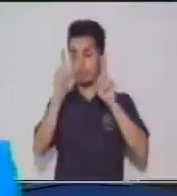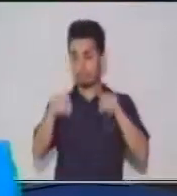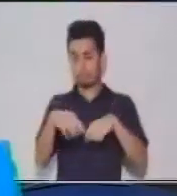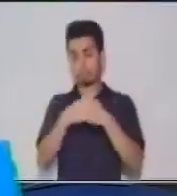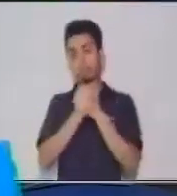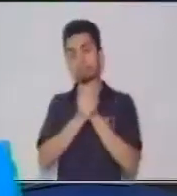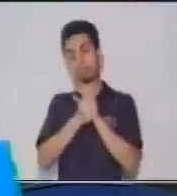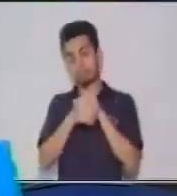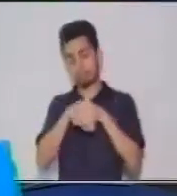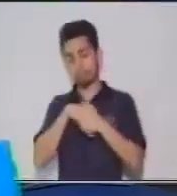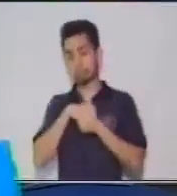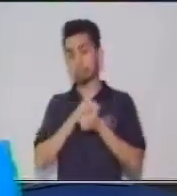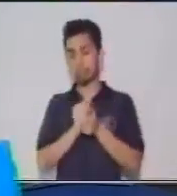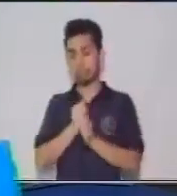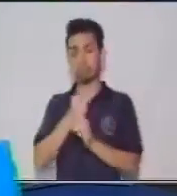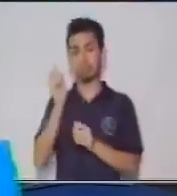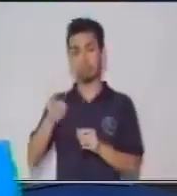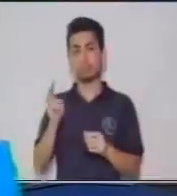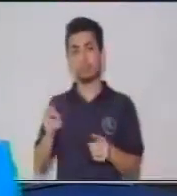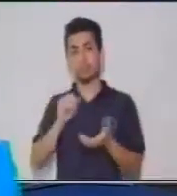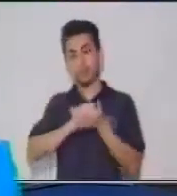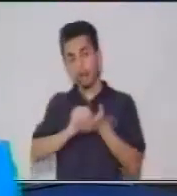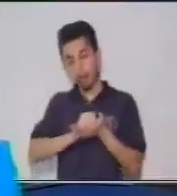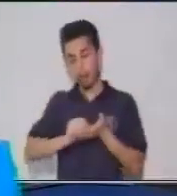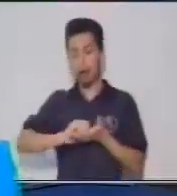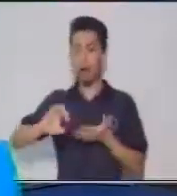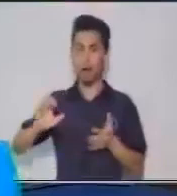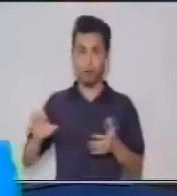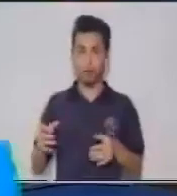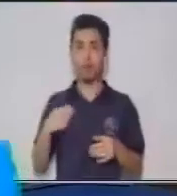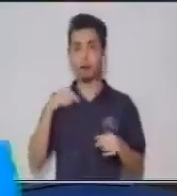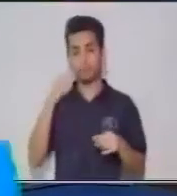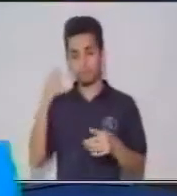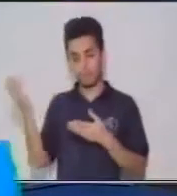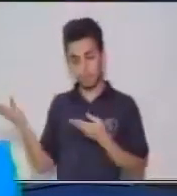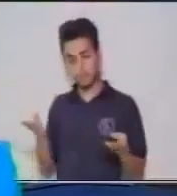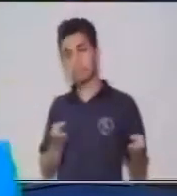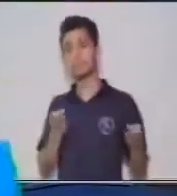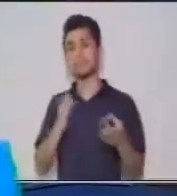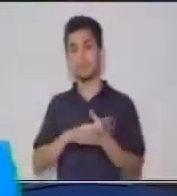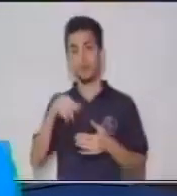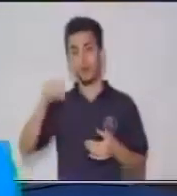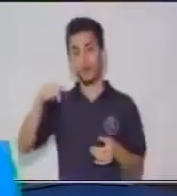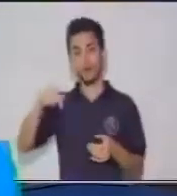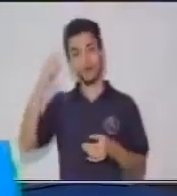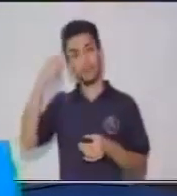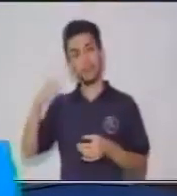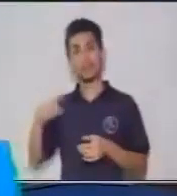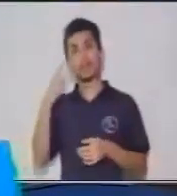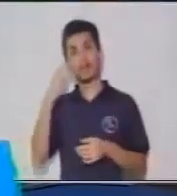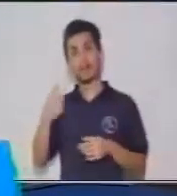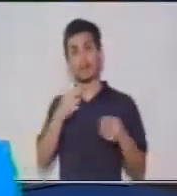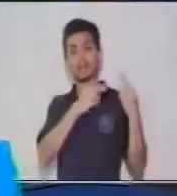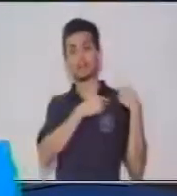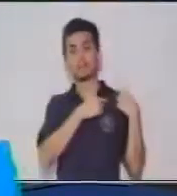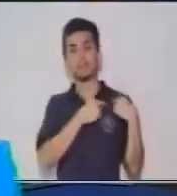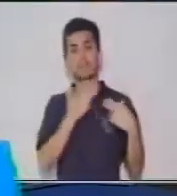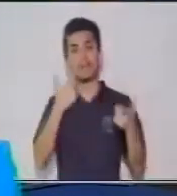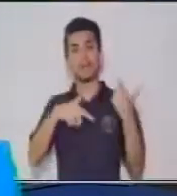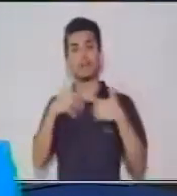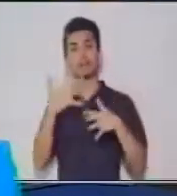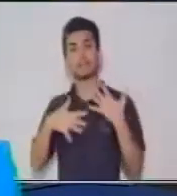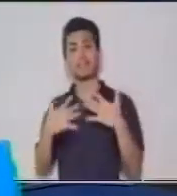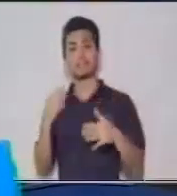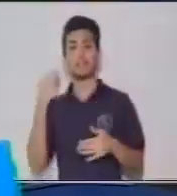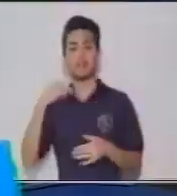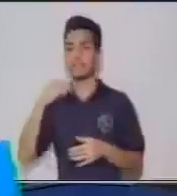manos constantemente con agua y jabón. Le vamos a dar la bienvenida el día de hoy al encargado de lenguas, que